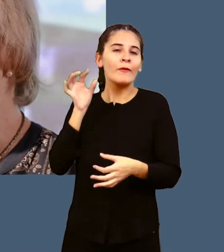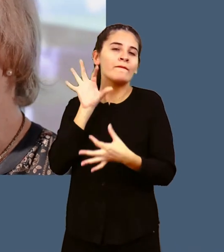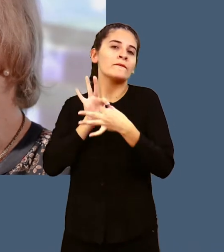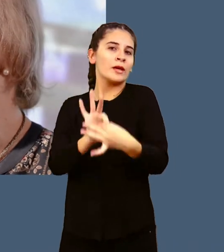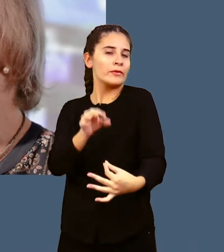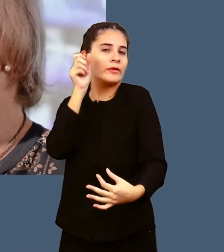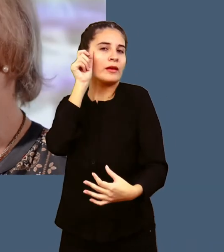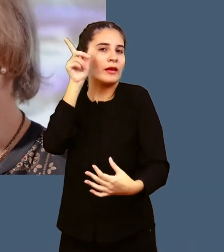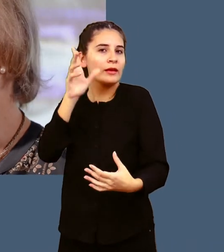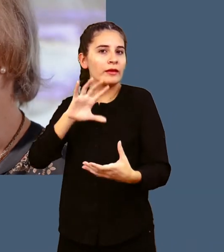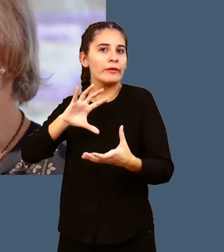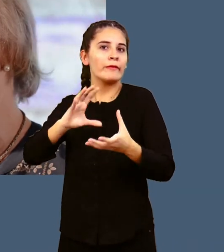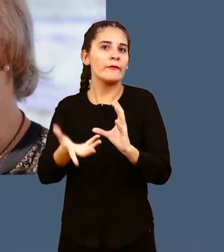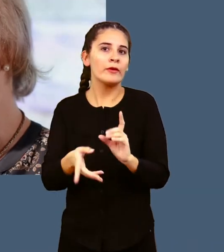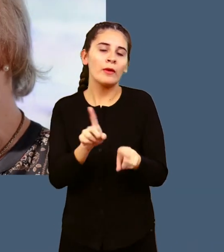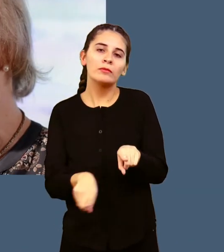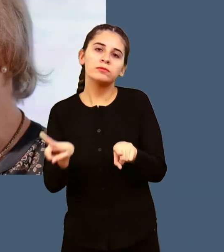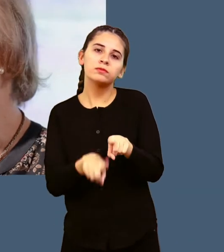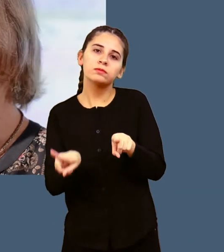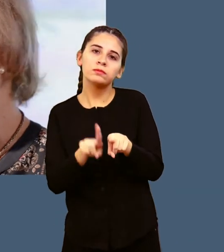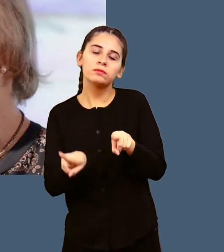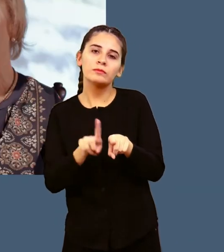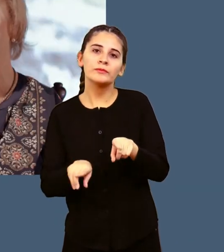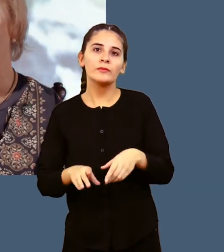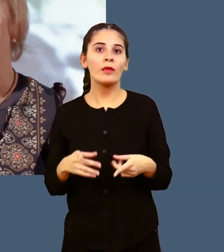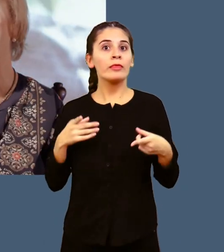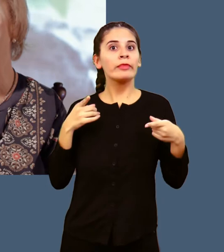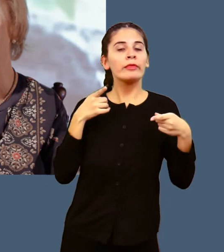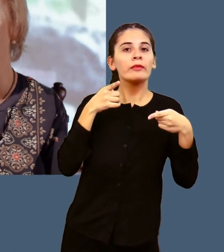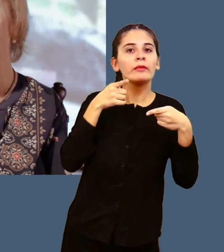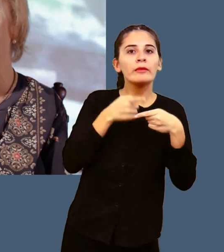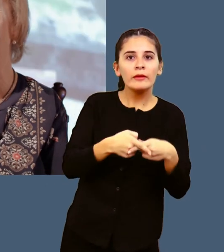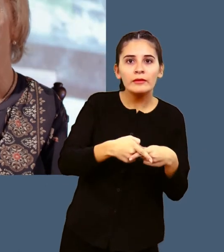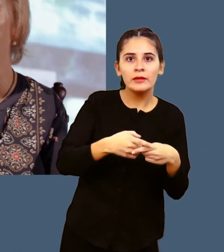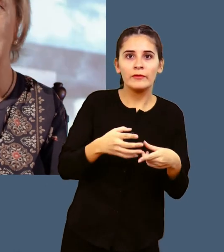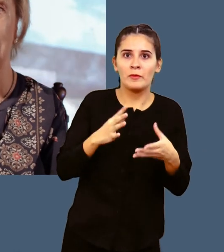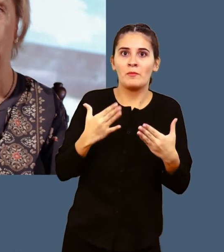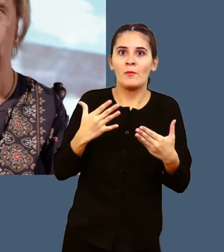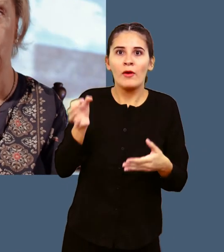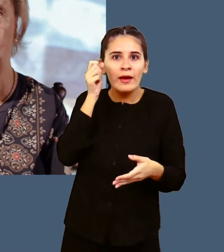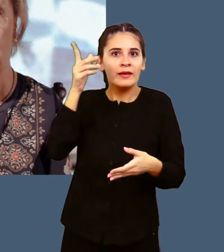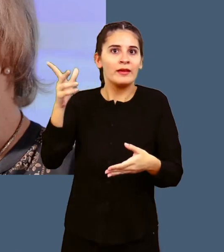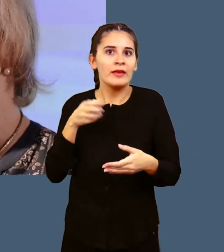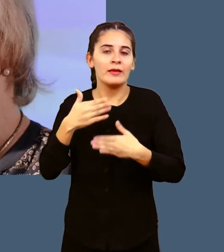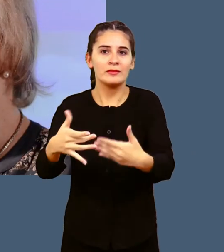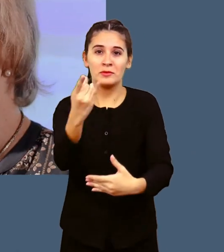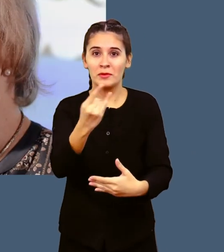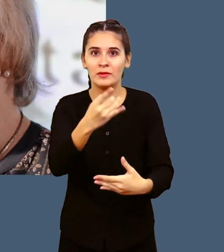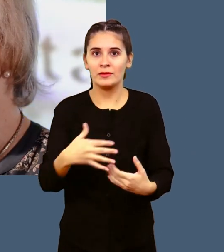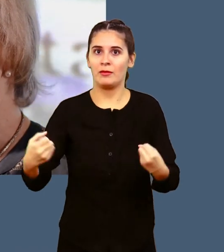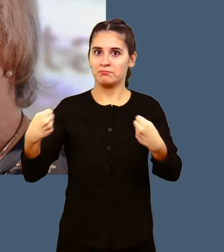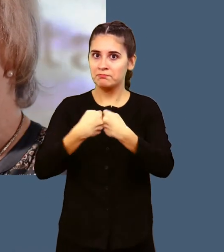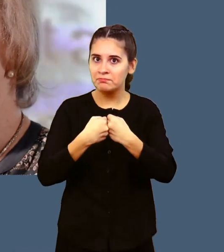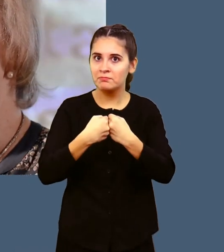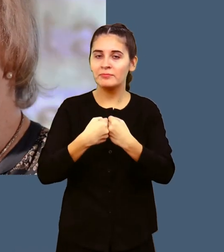porque sería escribir a esta idea de la burocracia. Los mayores desafíos es asumir esta construcción que tiene que